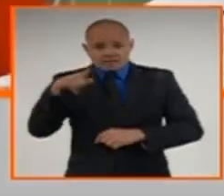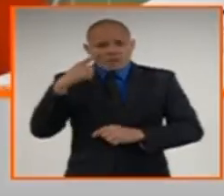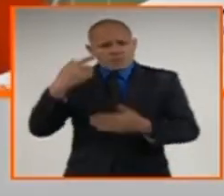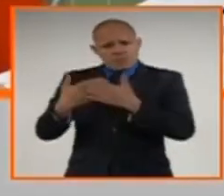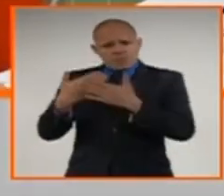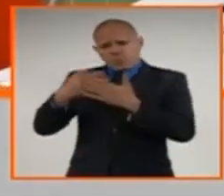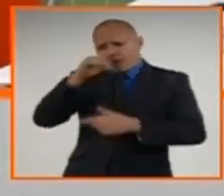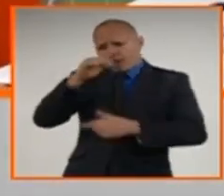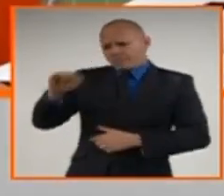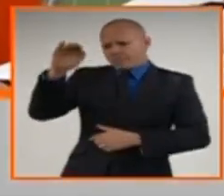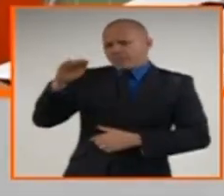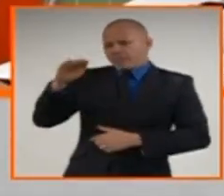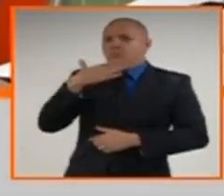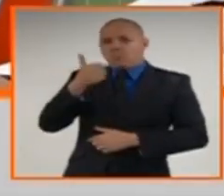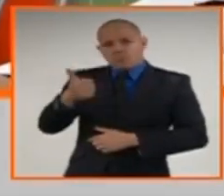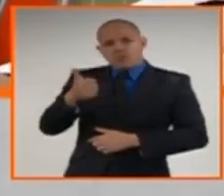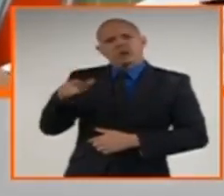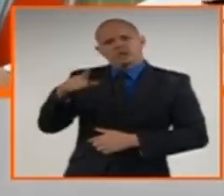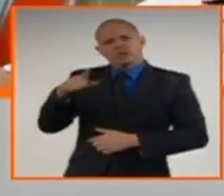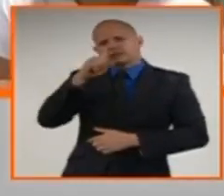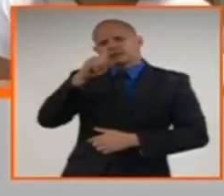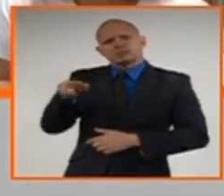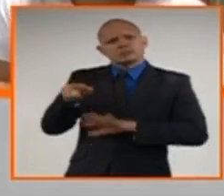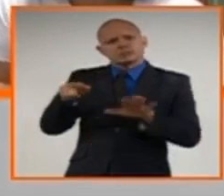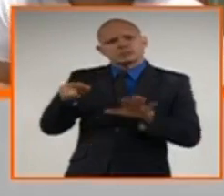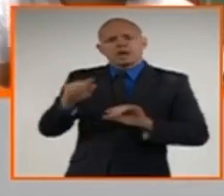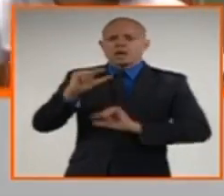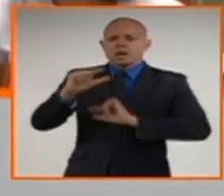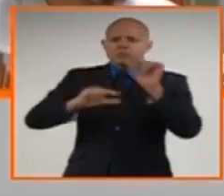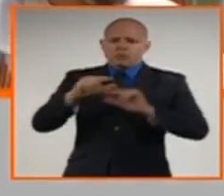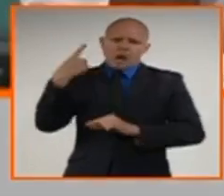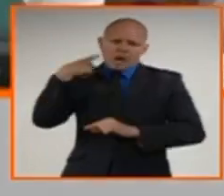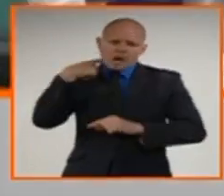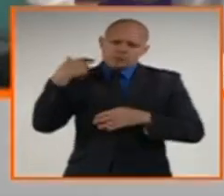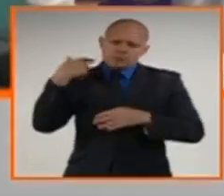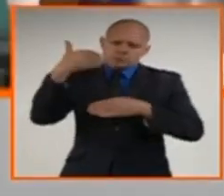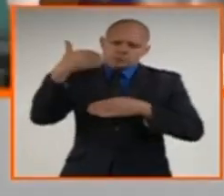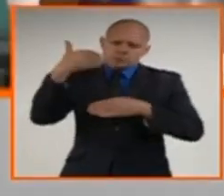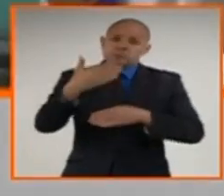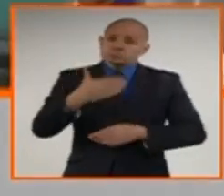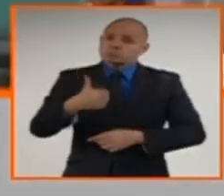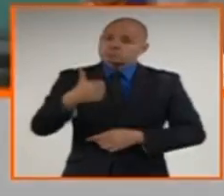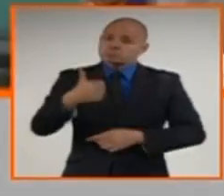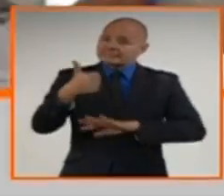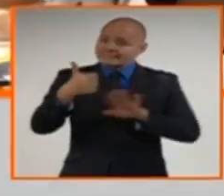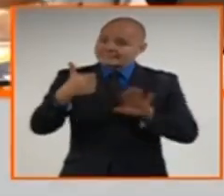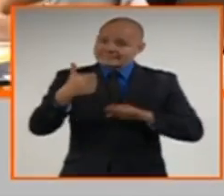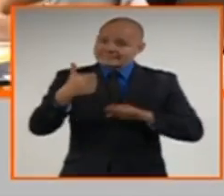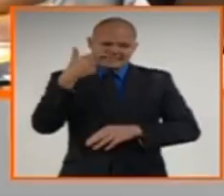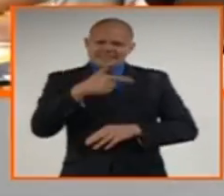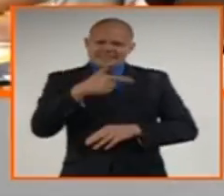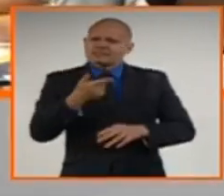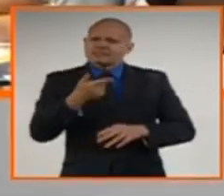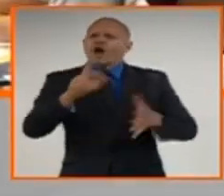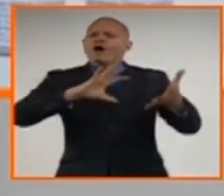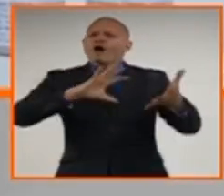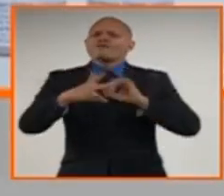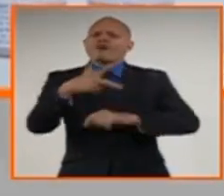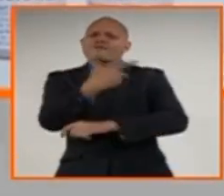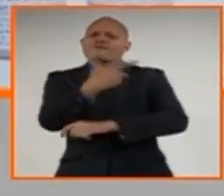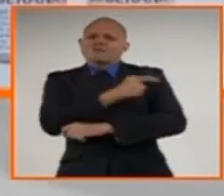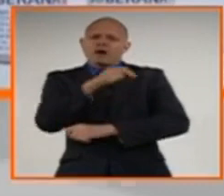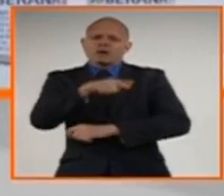y toda la experiencia de seguridad que tenían las vacunas, que tienen las vacunas conjugadas, justamente de ser utilizadas en